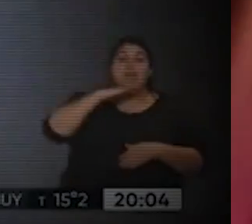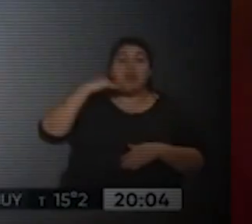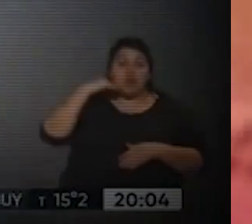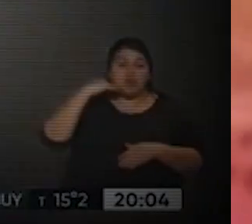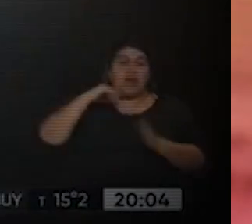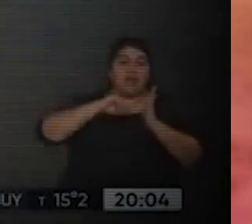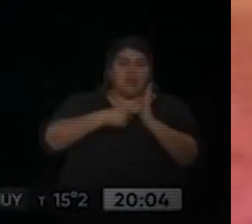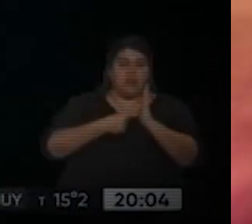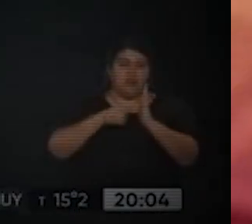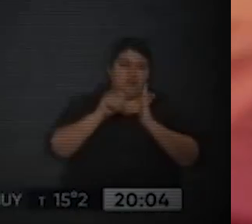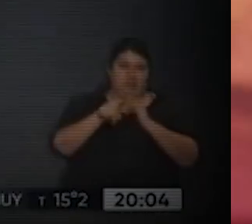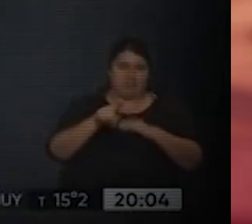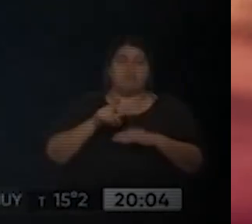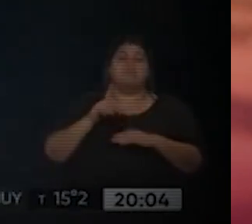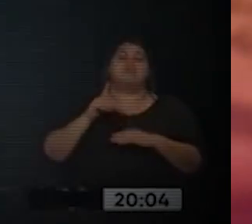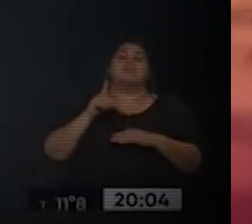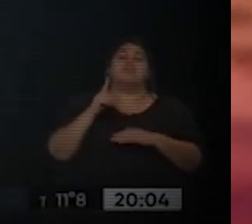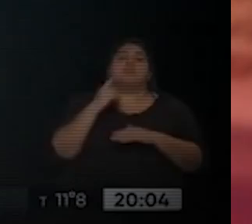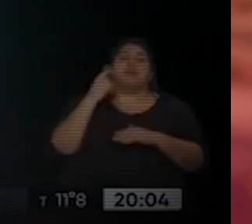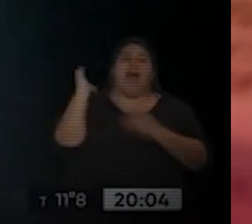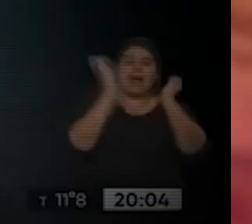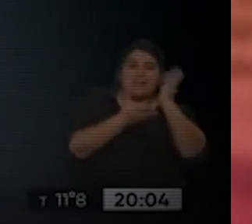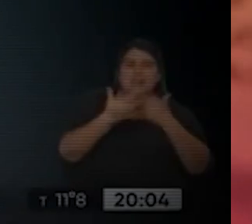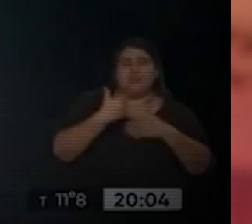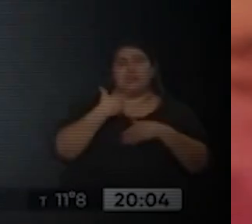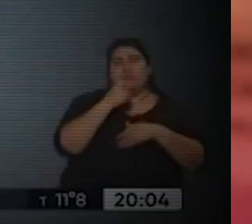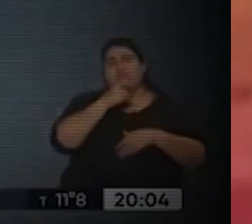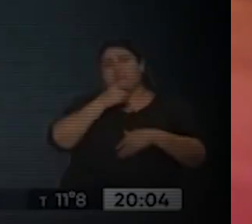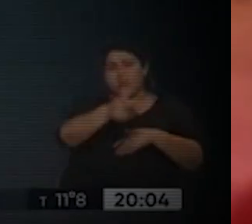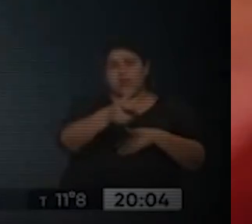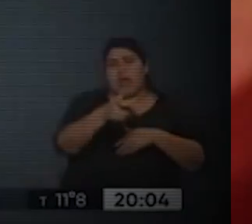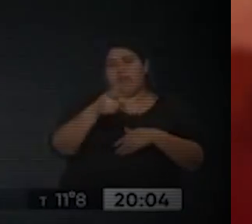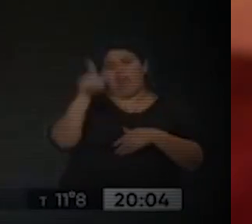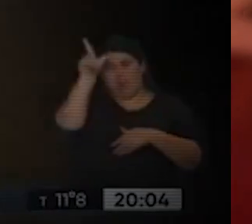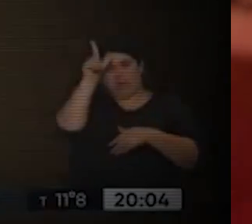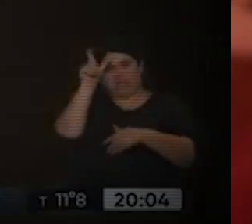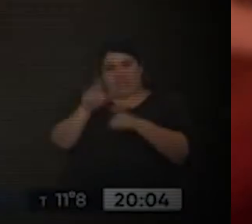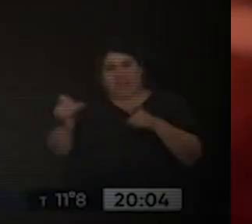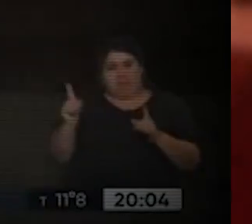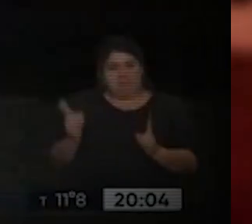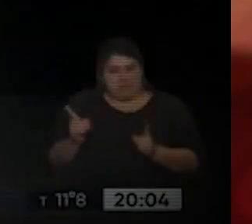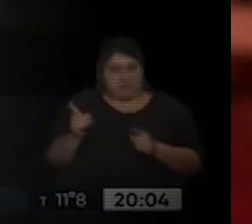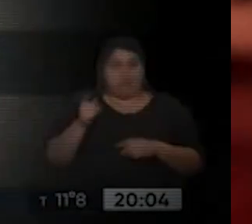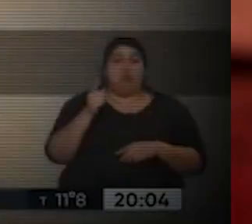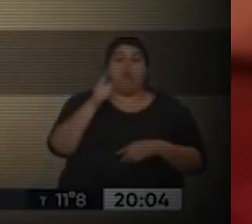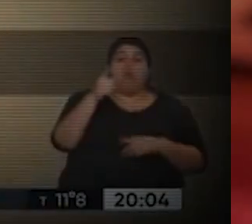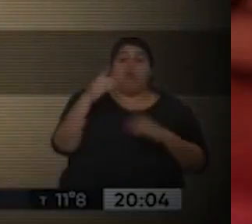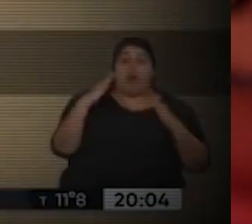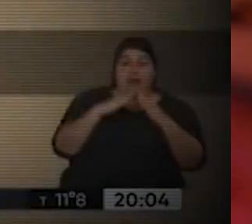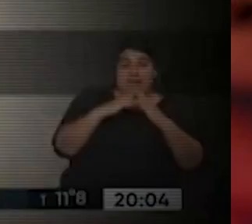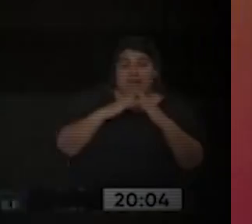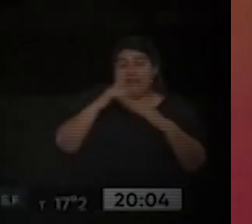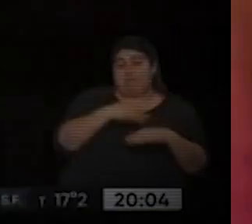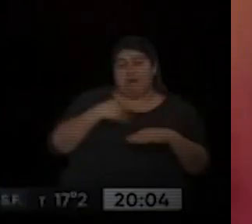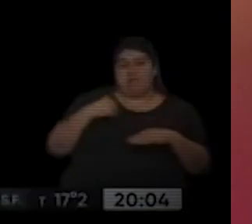era agredido y era insultado por policías de la ciudad cuando intentaba ingresar en el domicilio de Cristina